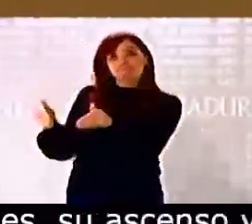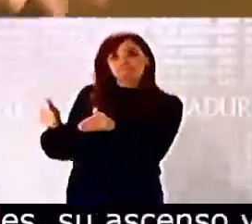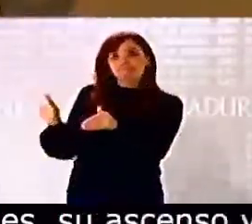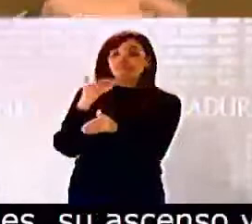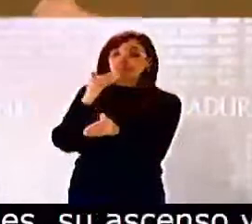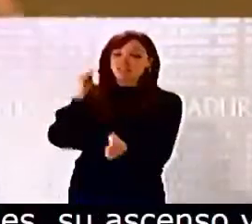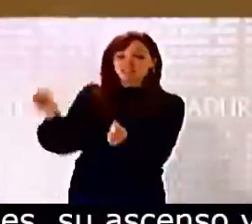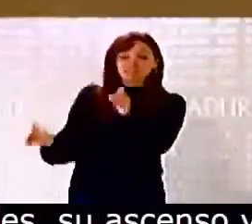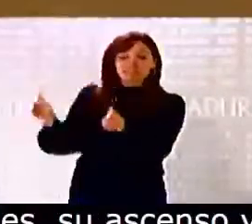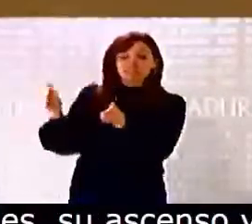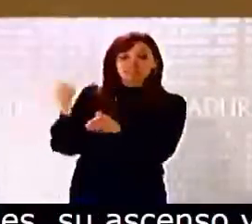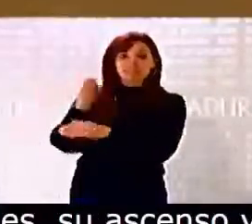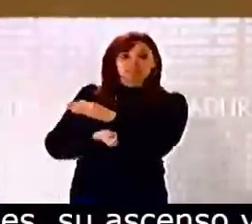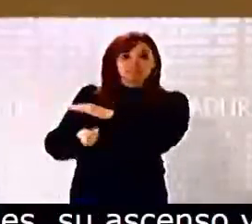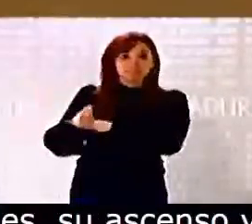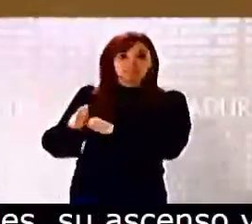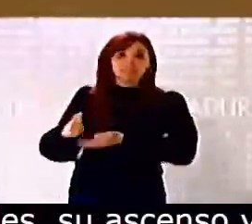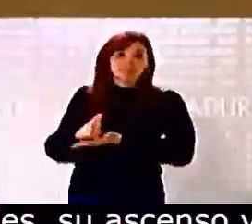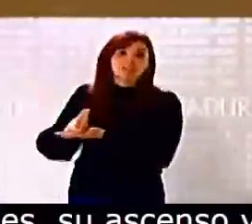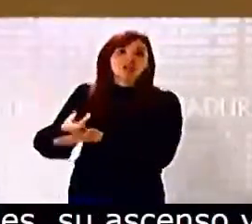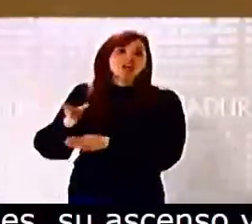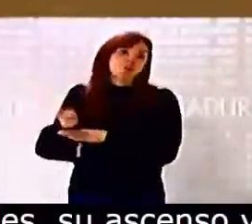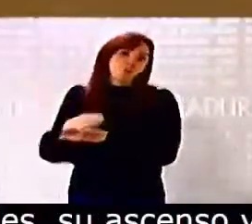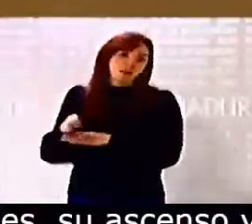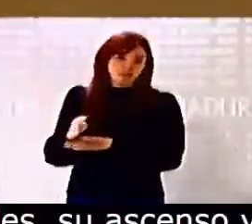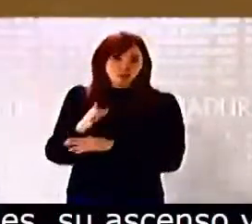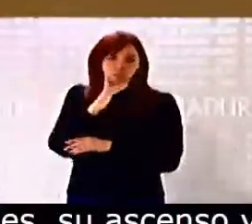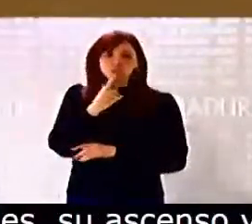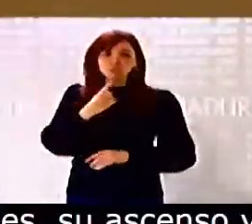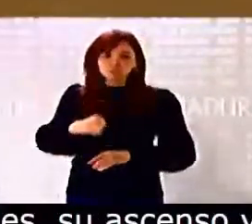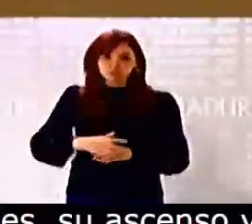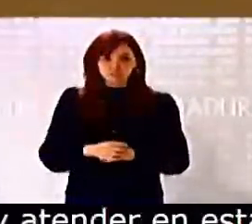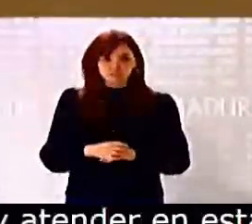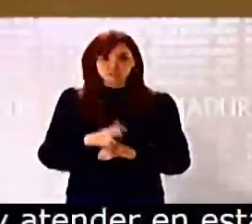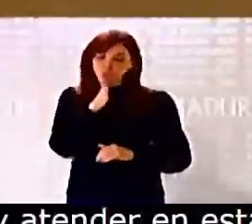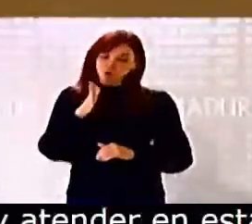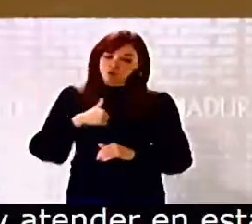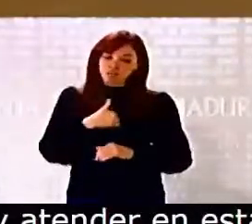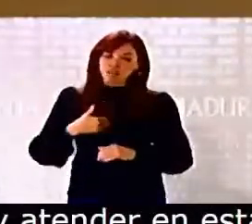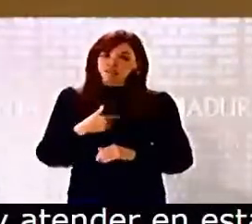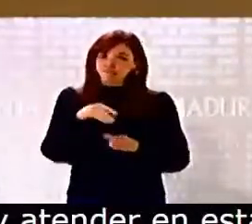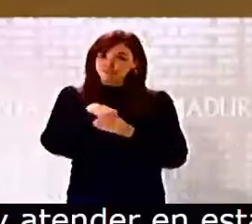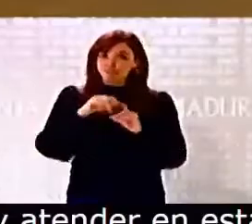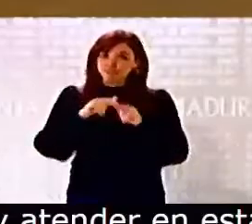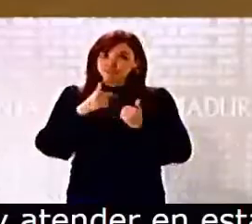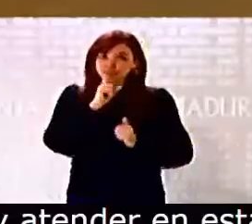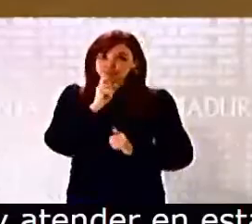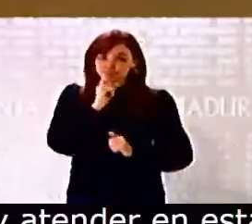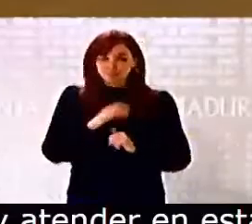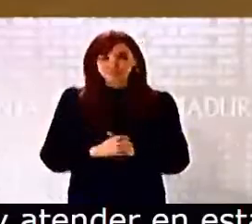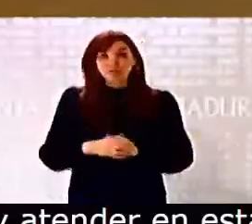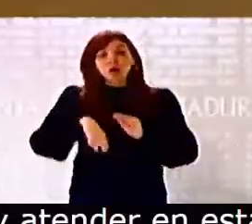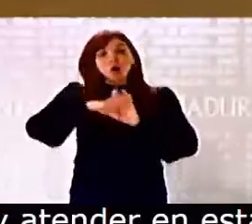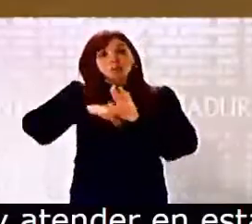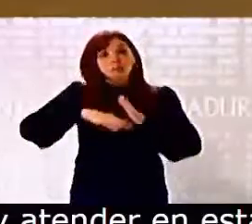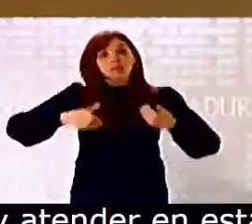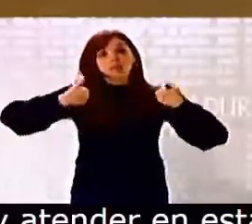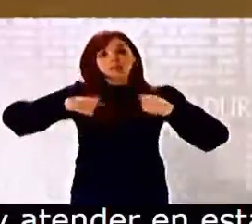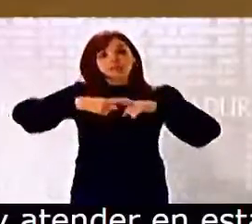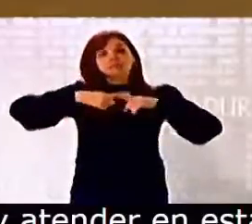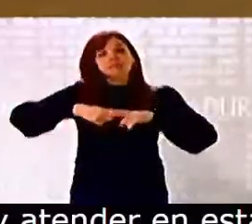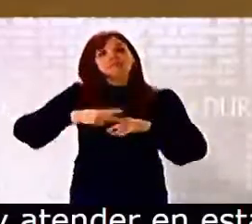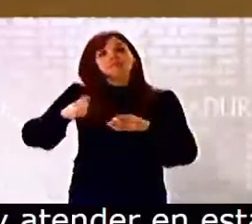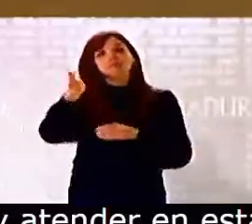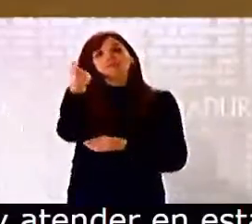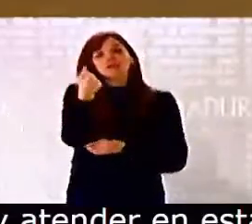edad de la crianza, que tan difícil es para las familias la conciliación. Este plan corresponsable está dotado con